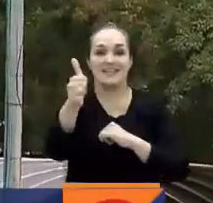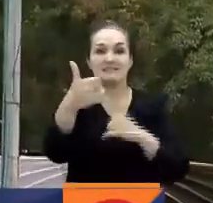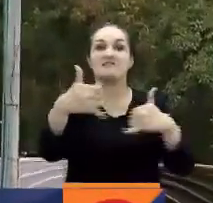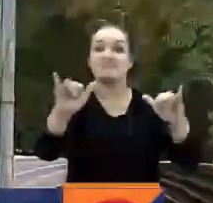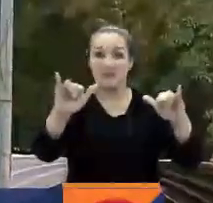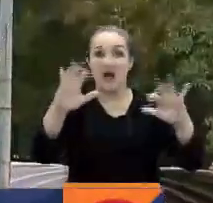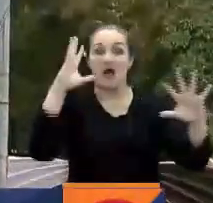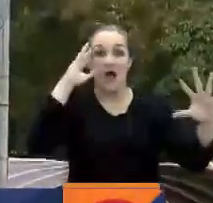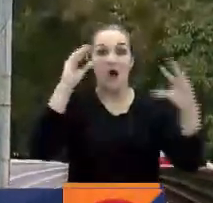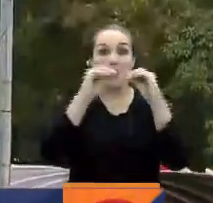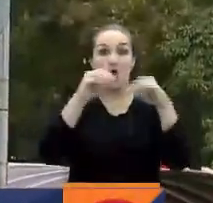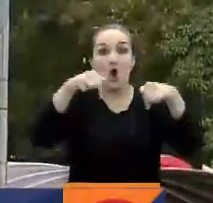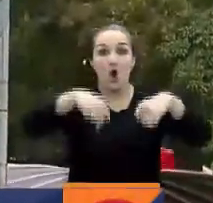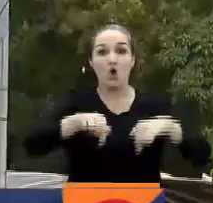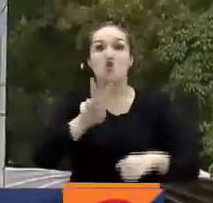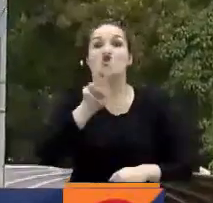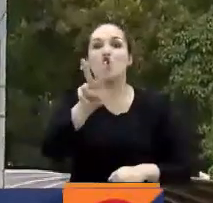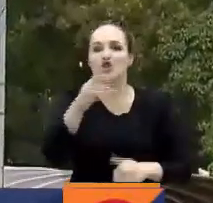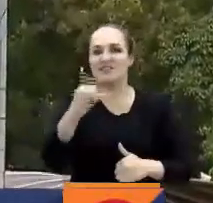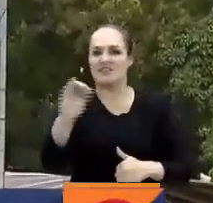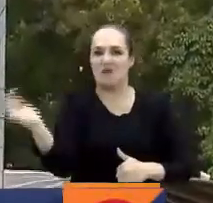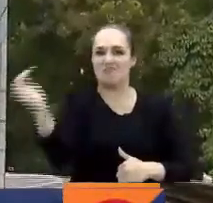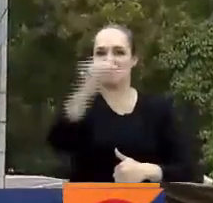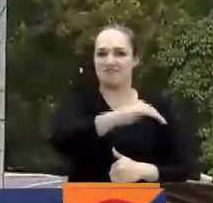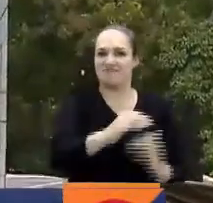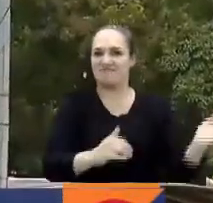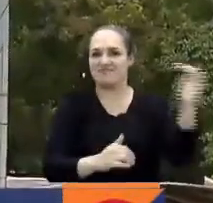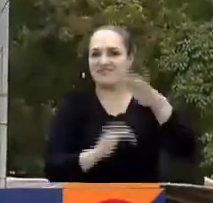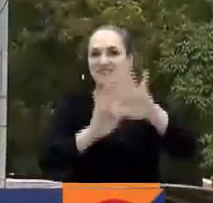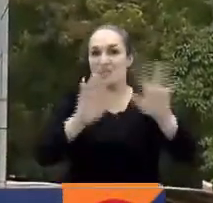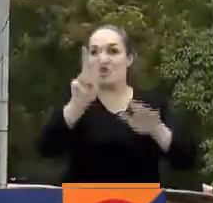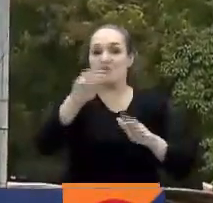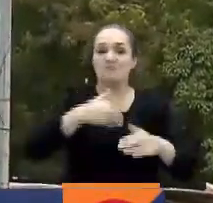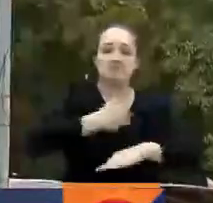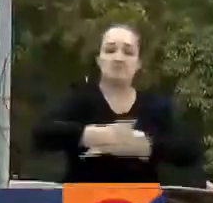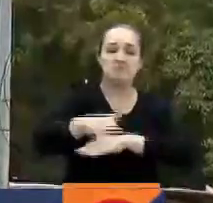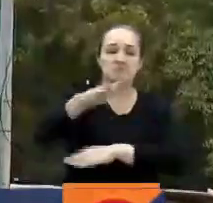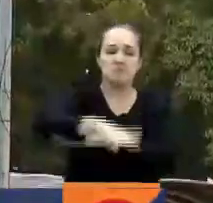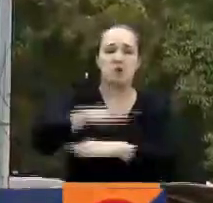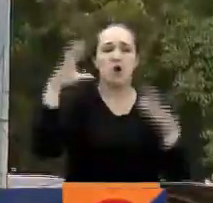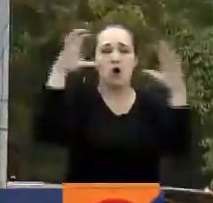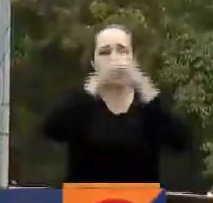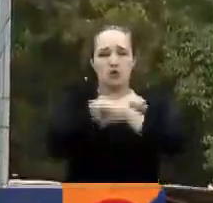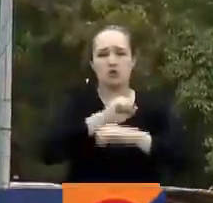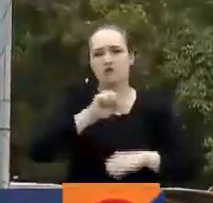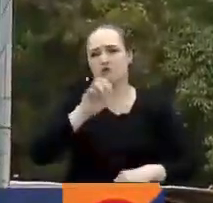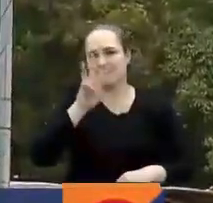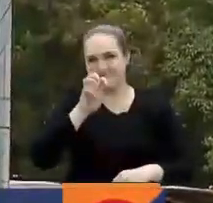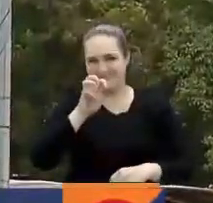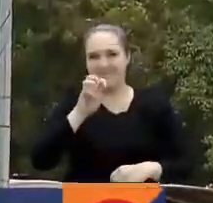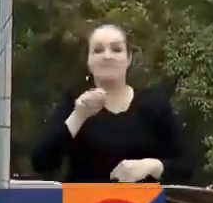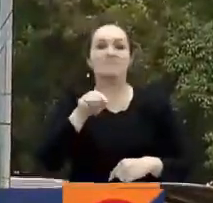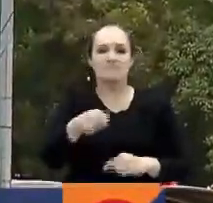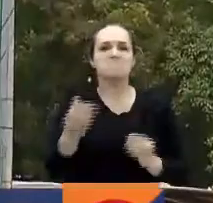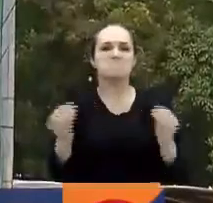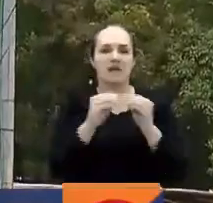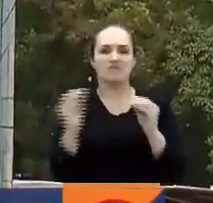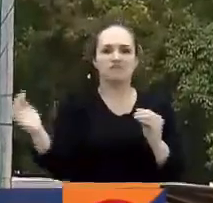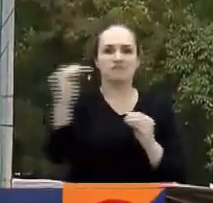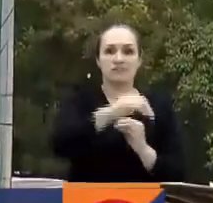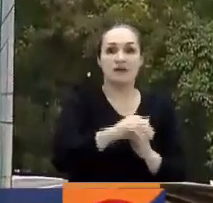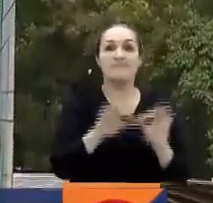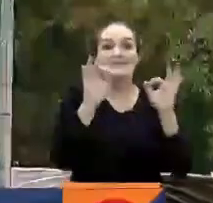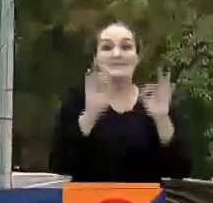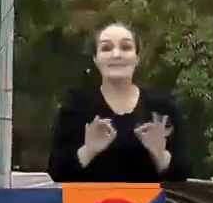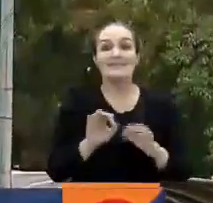previsto que pase hoy. Ya pasaron 2, espera que en el transcurso del día, hasta las 8 de la noche, puedan pasar los otros vehículos. Son 5